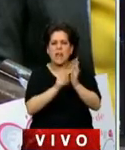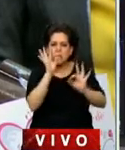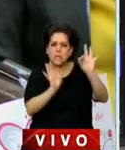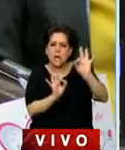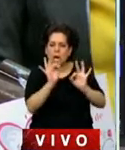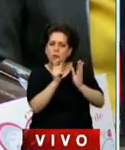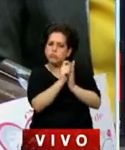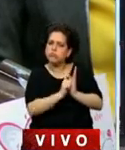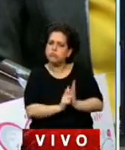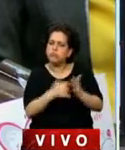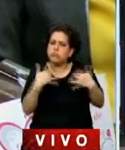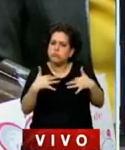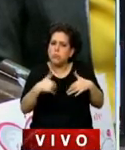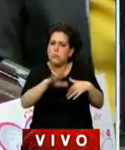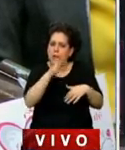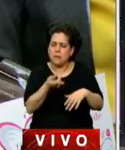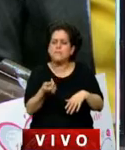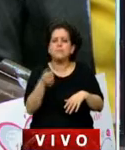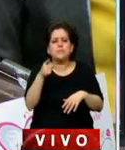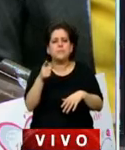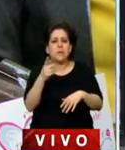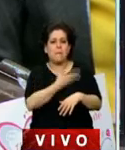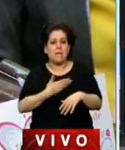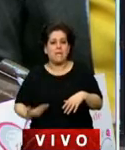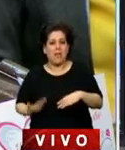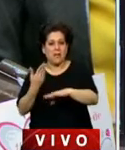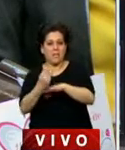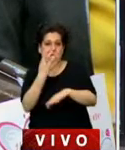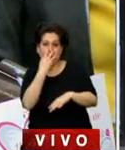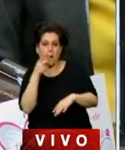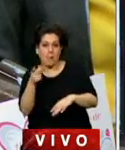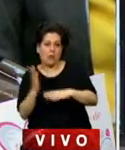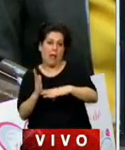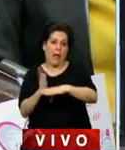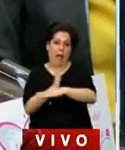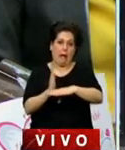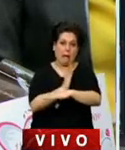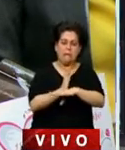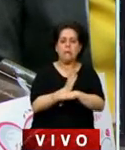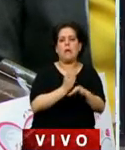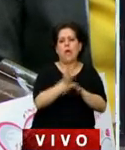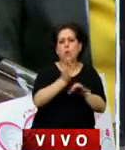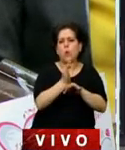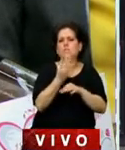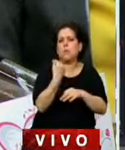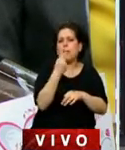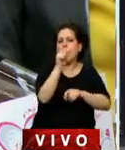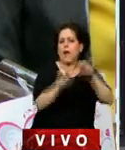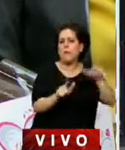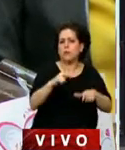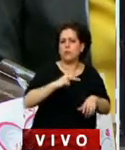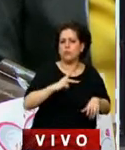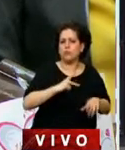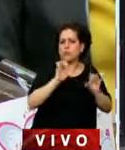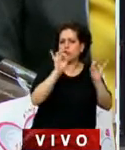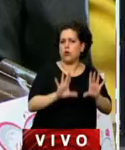actualizaba desde el año 2015, es decir que uh-huh. También hay una cláusula, que esto es